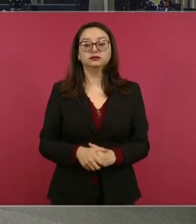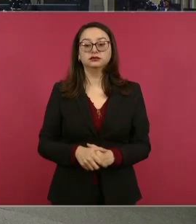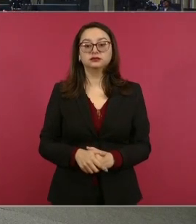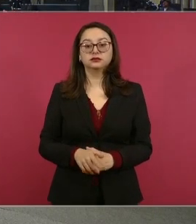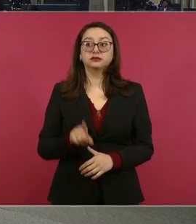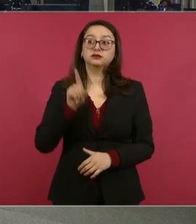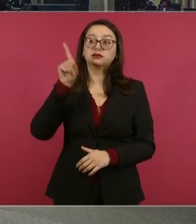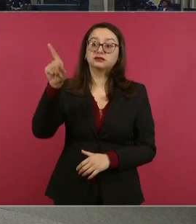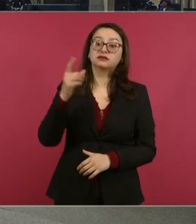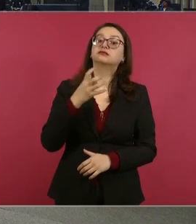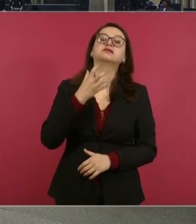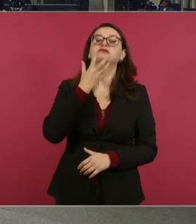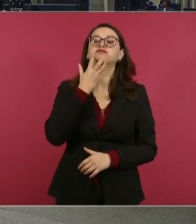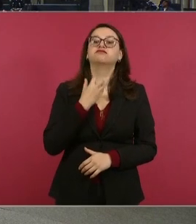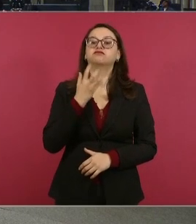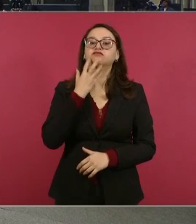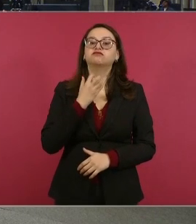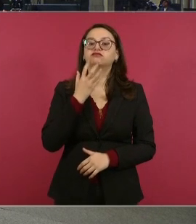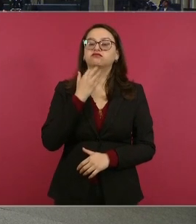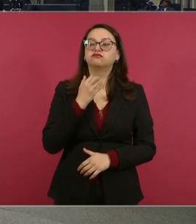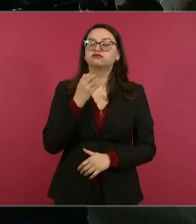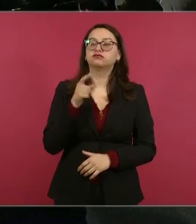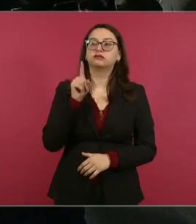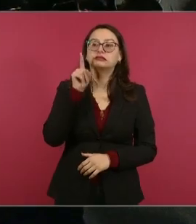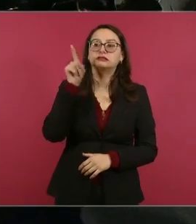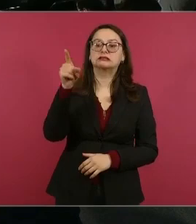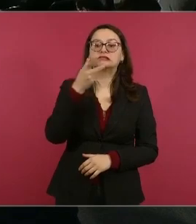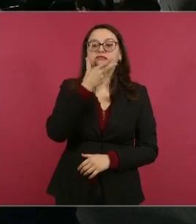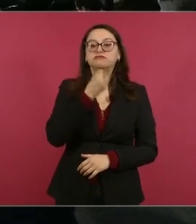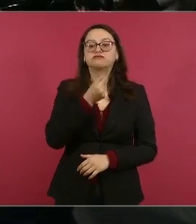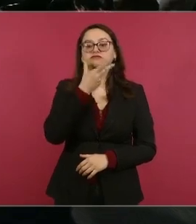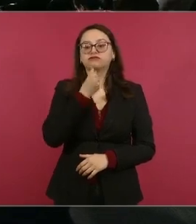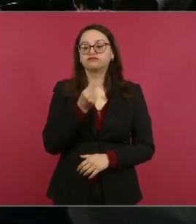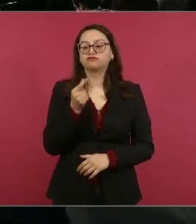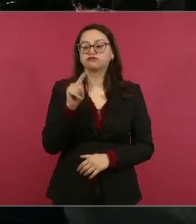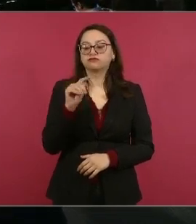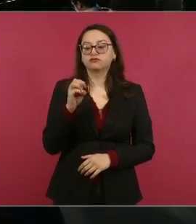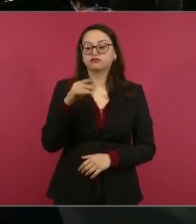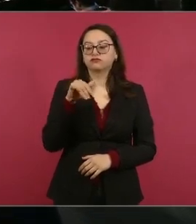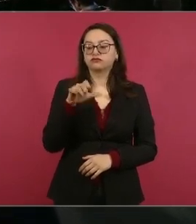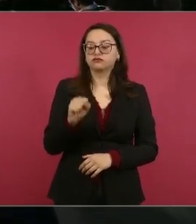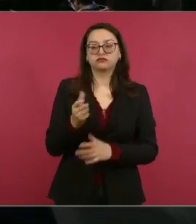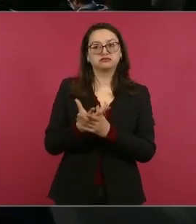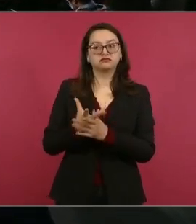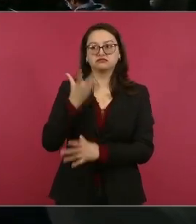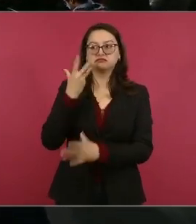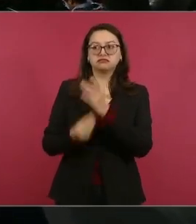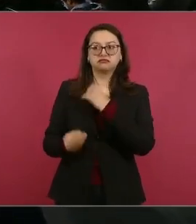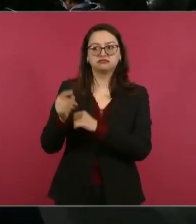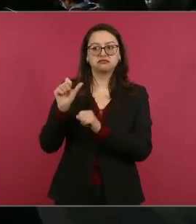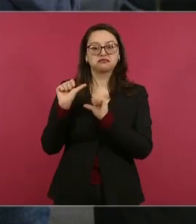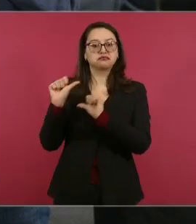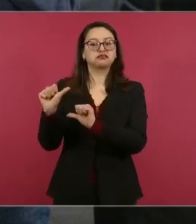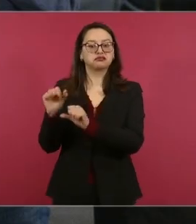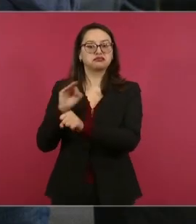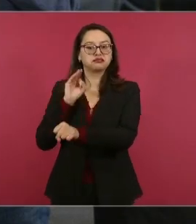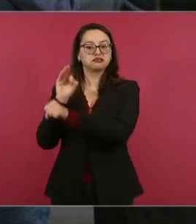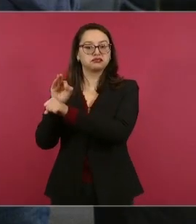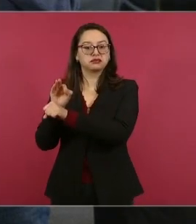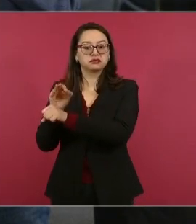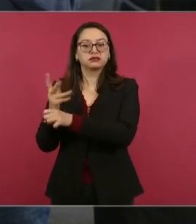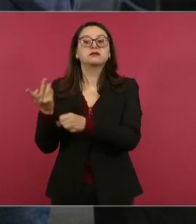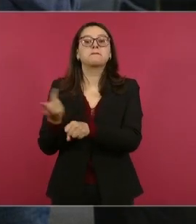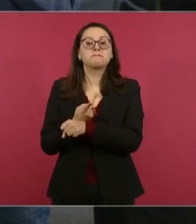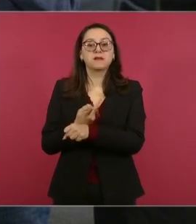del ex director de la Agencia de Investigación Criminal, Tomás Herón, que justamente acompañado del ex procurador